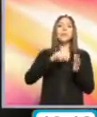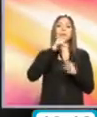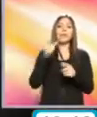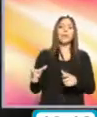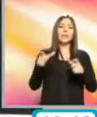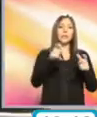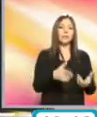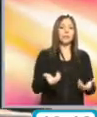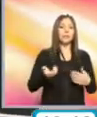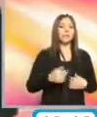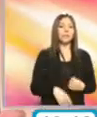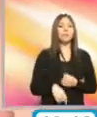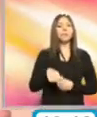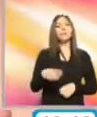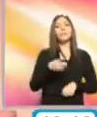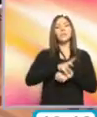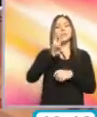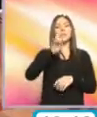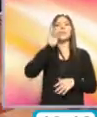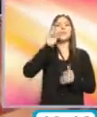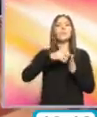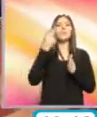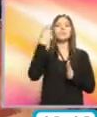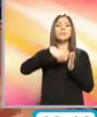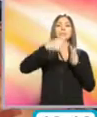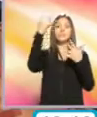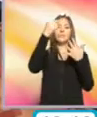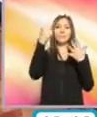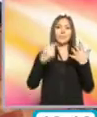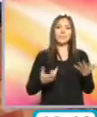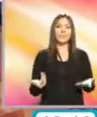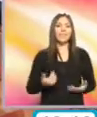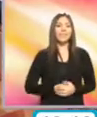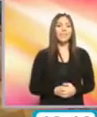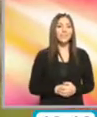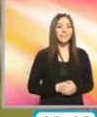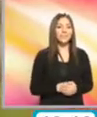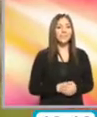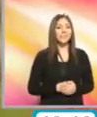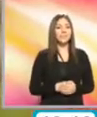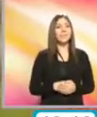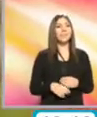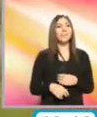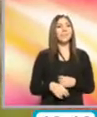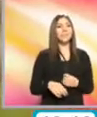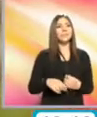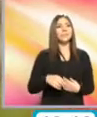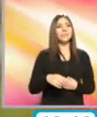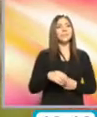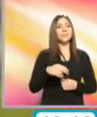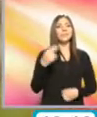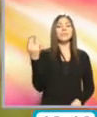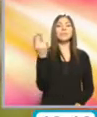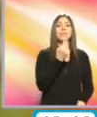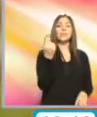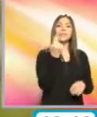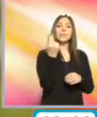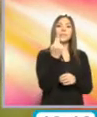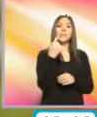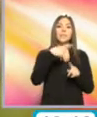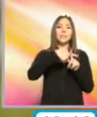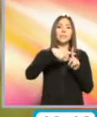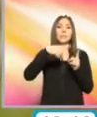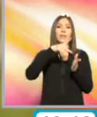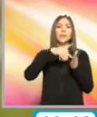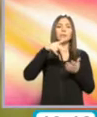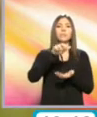tengo que escurrir? Daniel, vamos a ver los ¿Aceitito? ingredientes, ¿te parece? Muy bien, me parece perfecto. Órale, vamos a verlos. Ok. Vamos a necesitar, Daniel, medio kilo